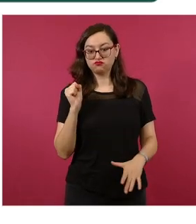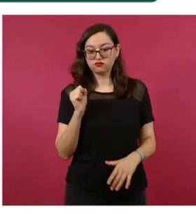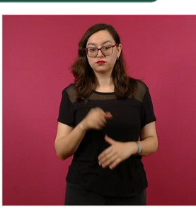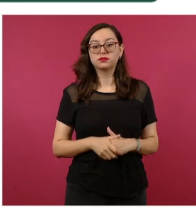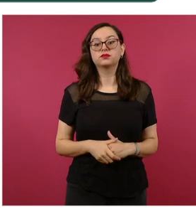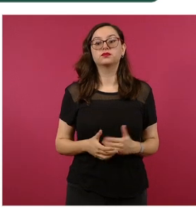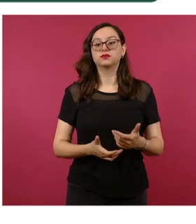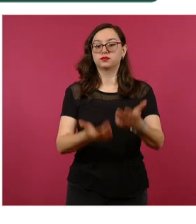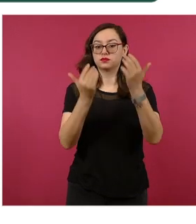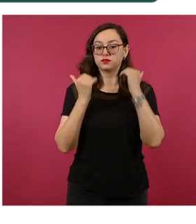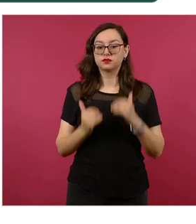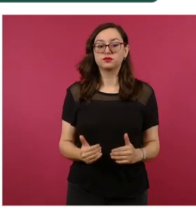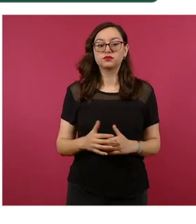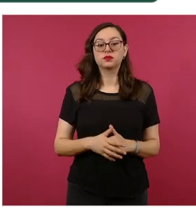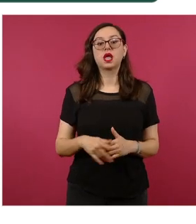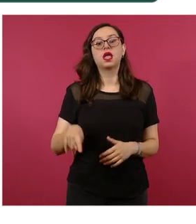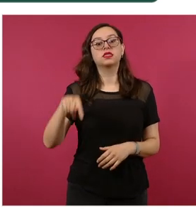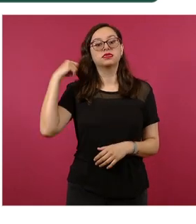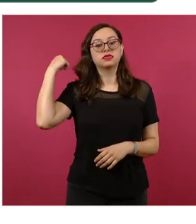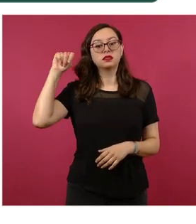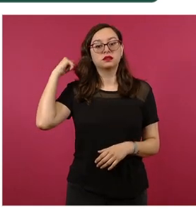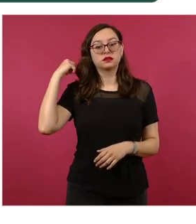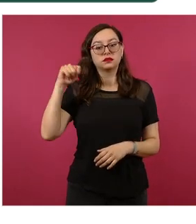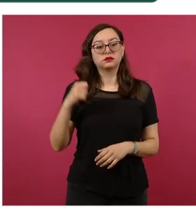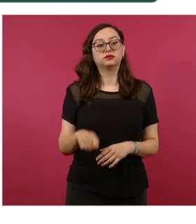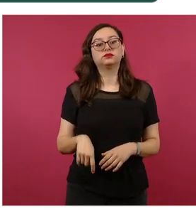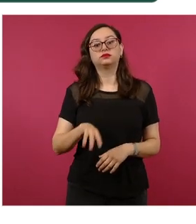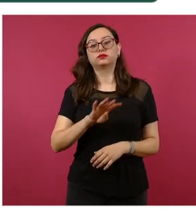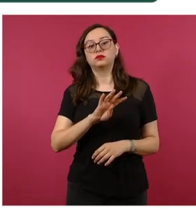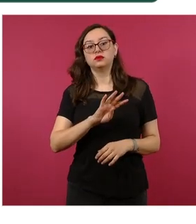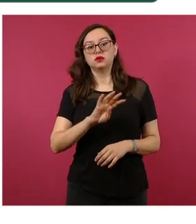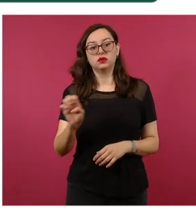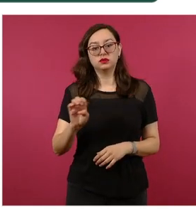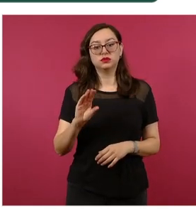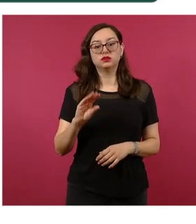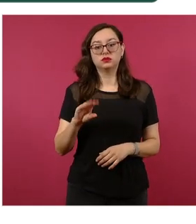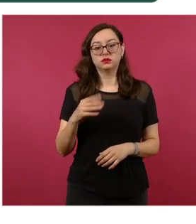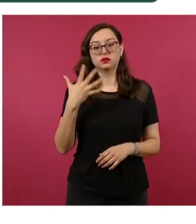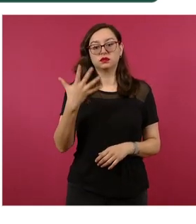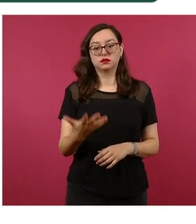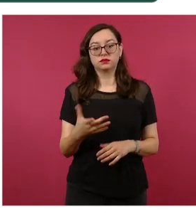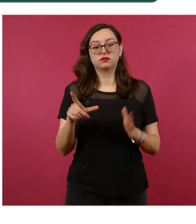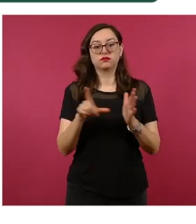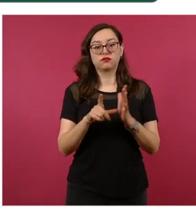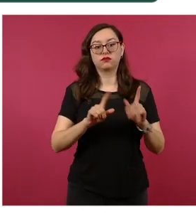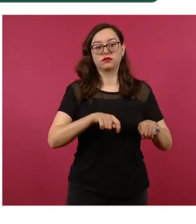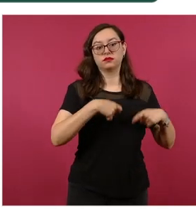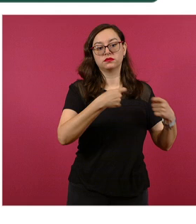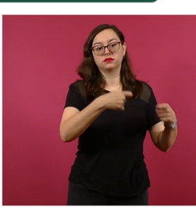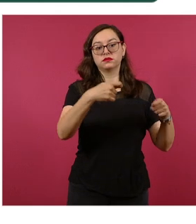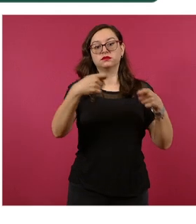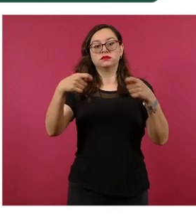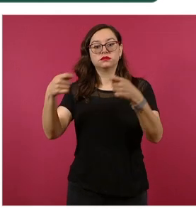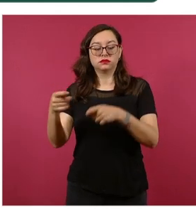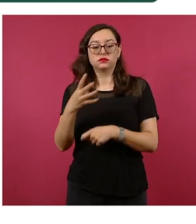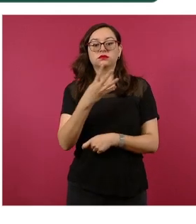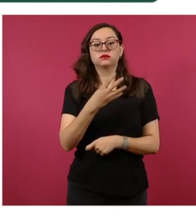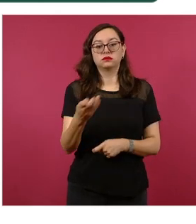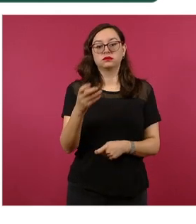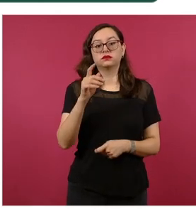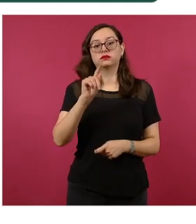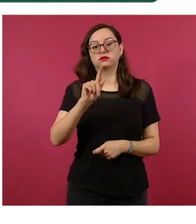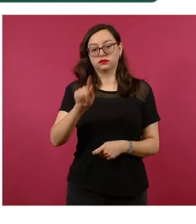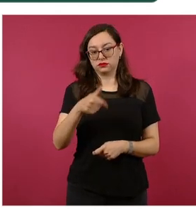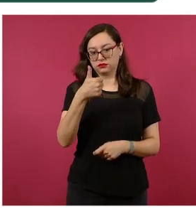La siguiente es Tabasco con 495 tarjetas programadas y con recursos, de las cuales ya se entregaron